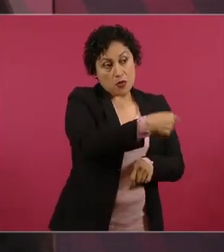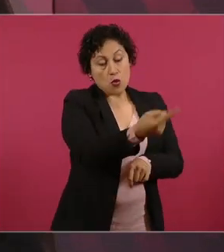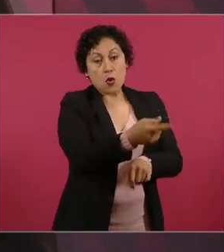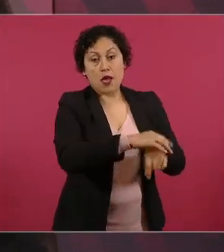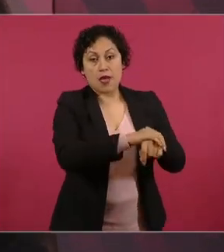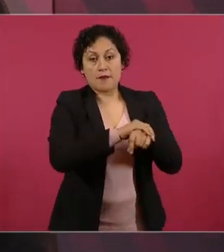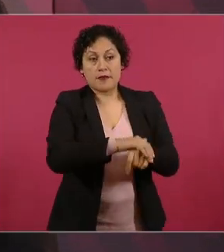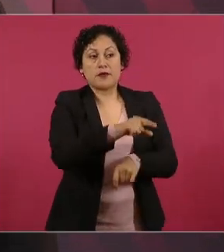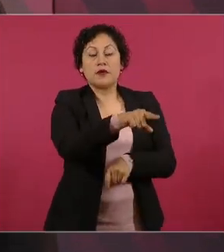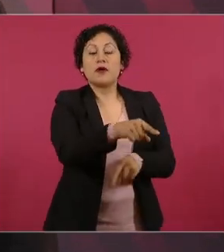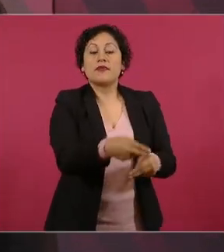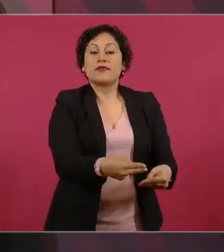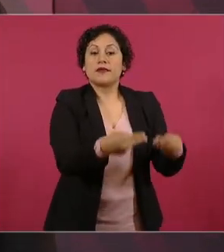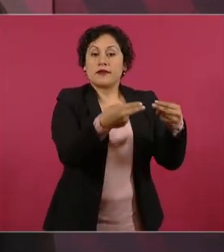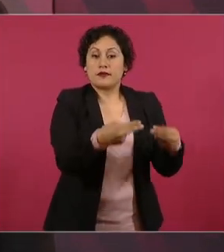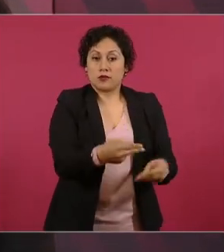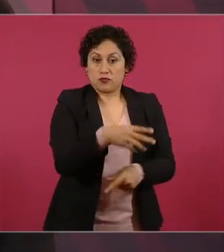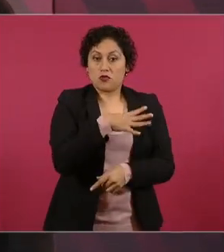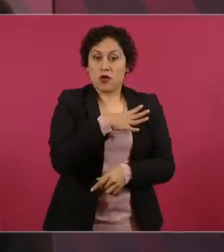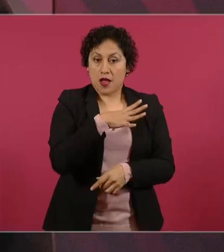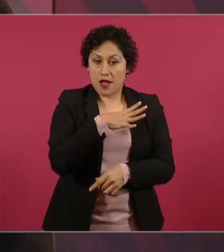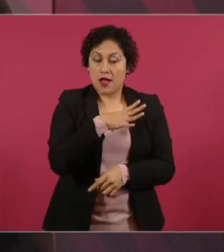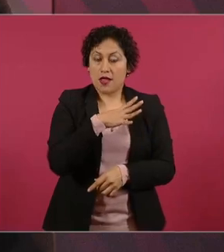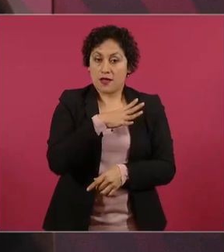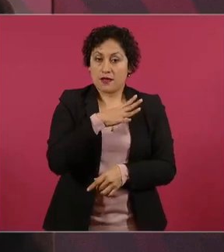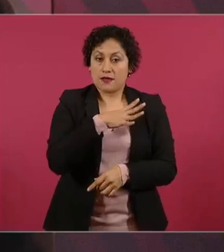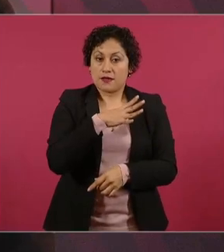tiene negocios, es